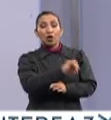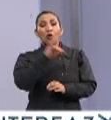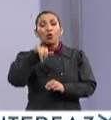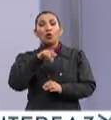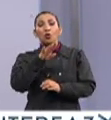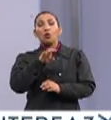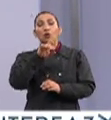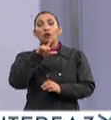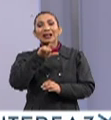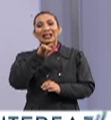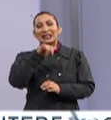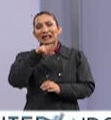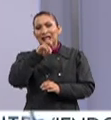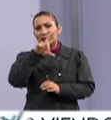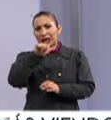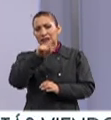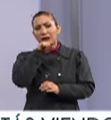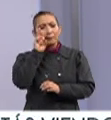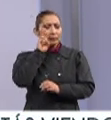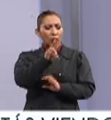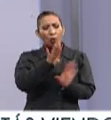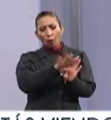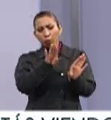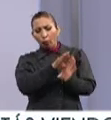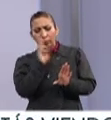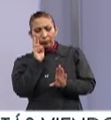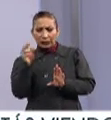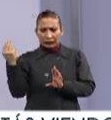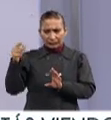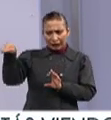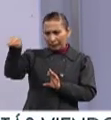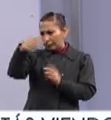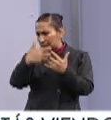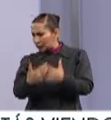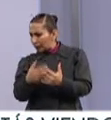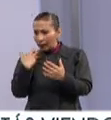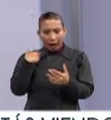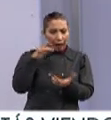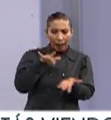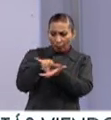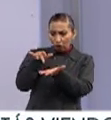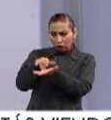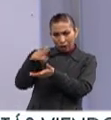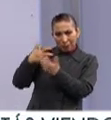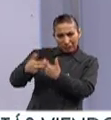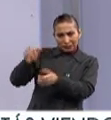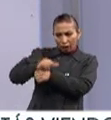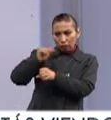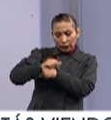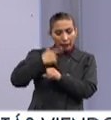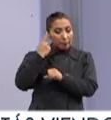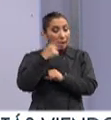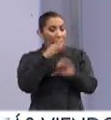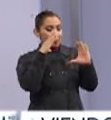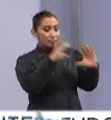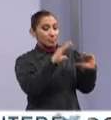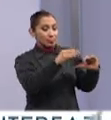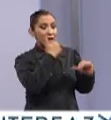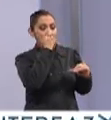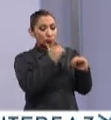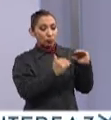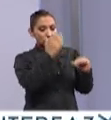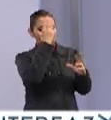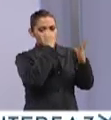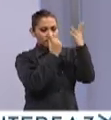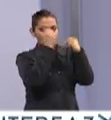Juriquillas, en el cual buscaron bajo estas necesidades poder apoyar a la industria automotriz para que se